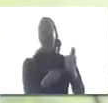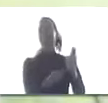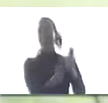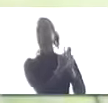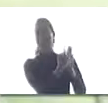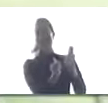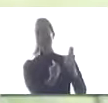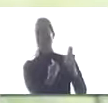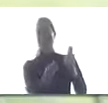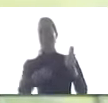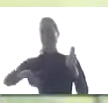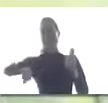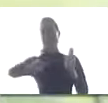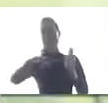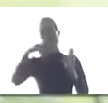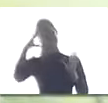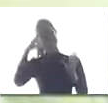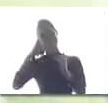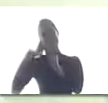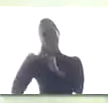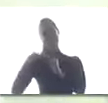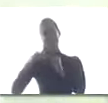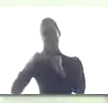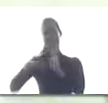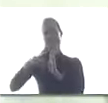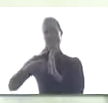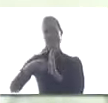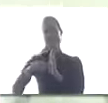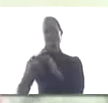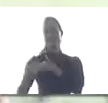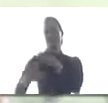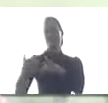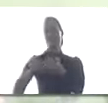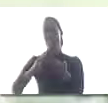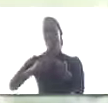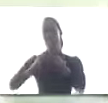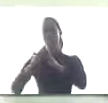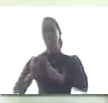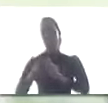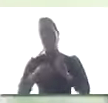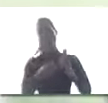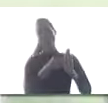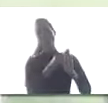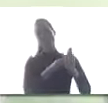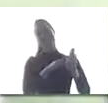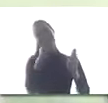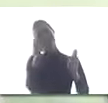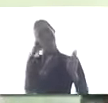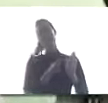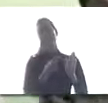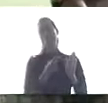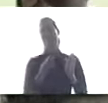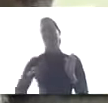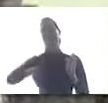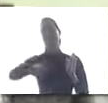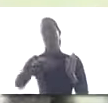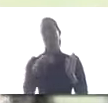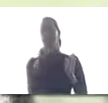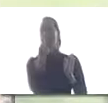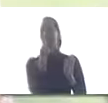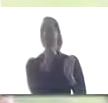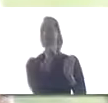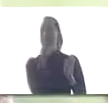se comprometen con este trabajo, con este proceso de paz en Medellín. Yo creo que es un compromiso